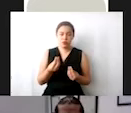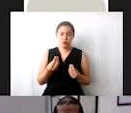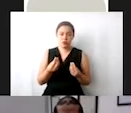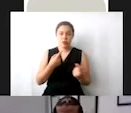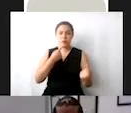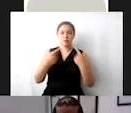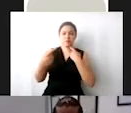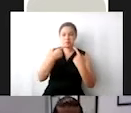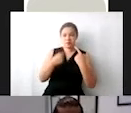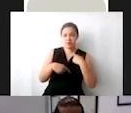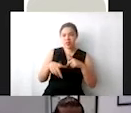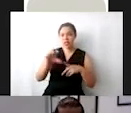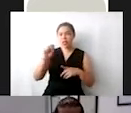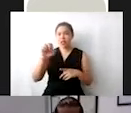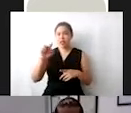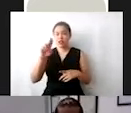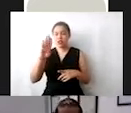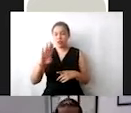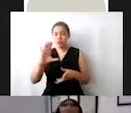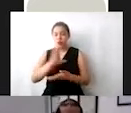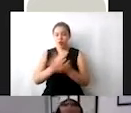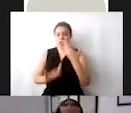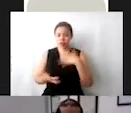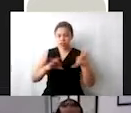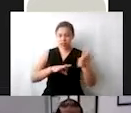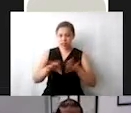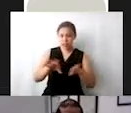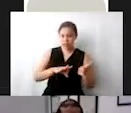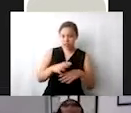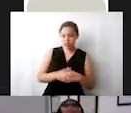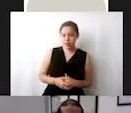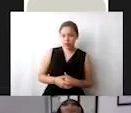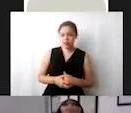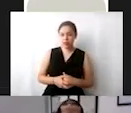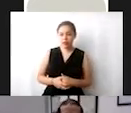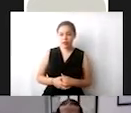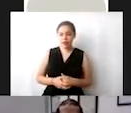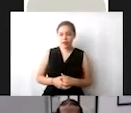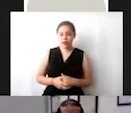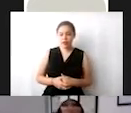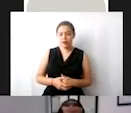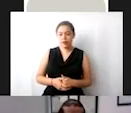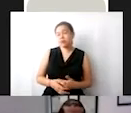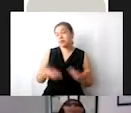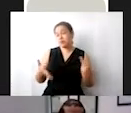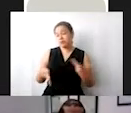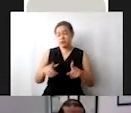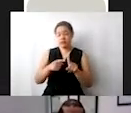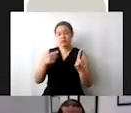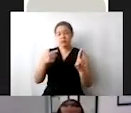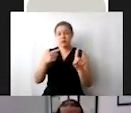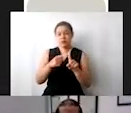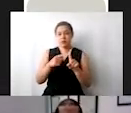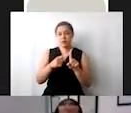discusión en torno a la subcontratación laboral. En lo particular, desde que vimos